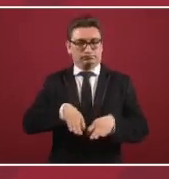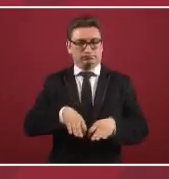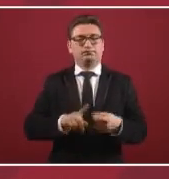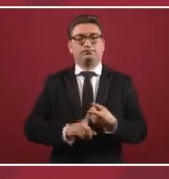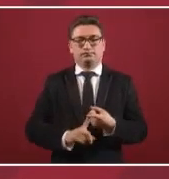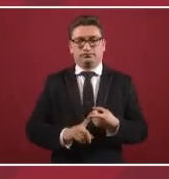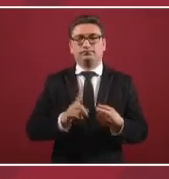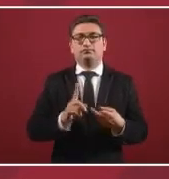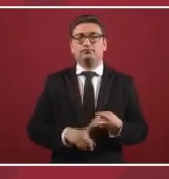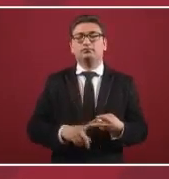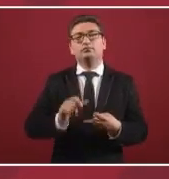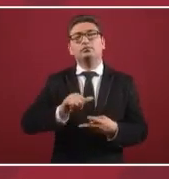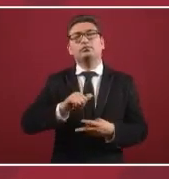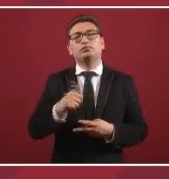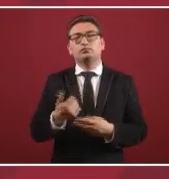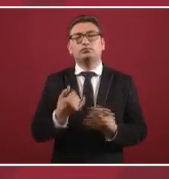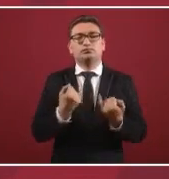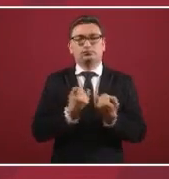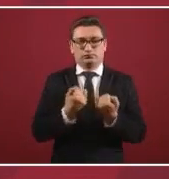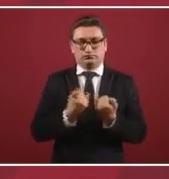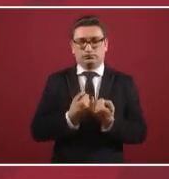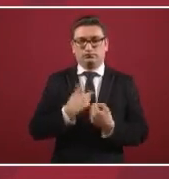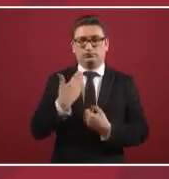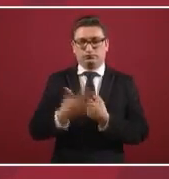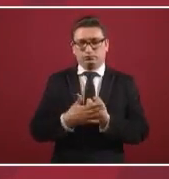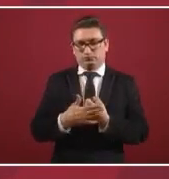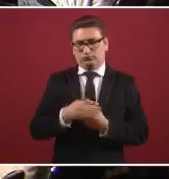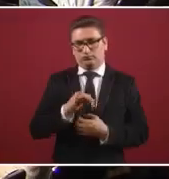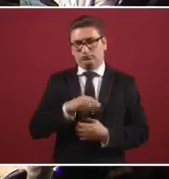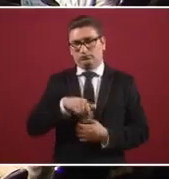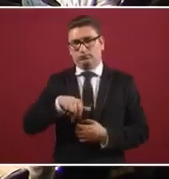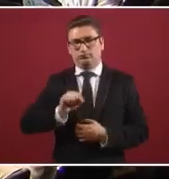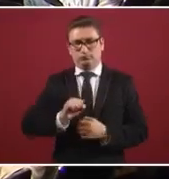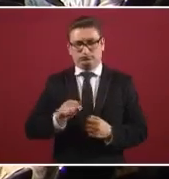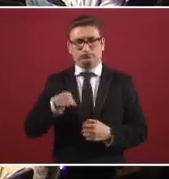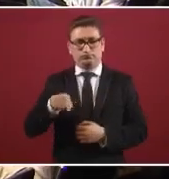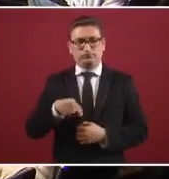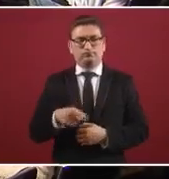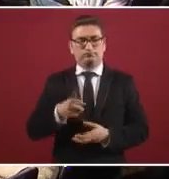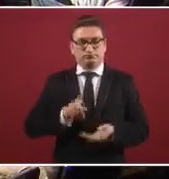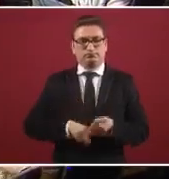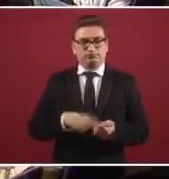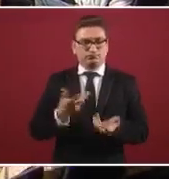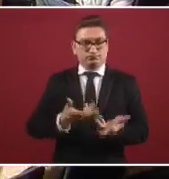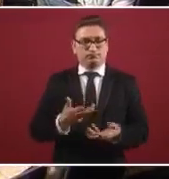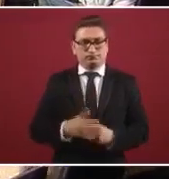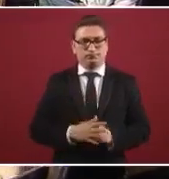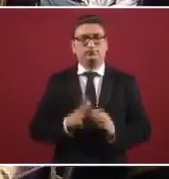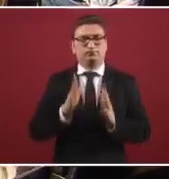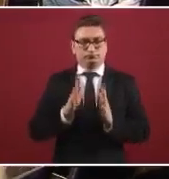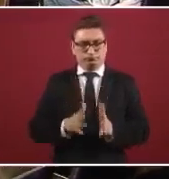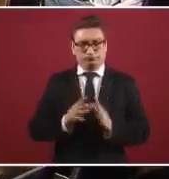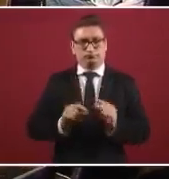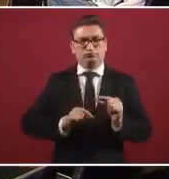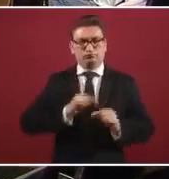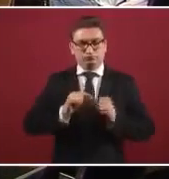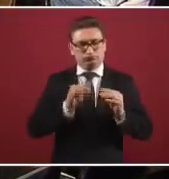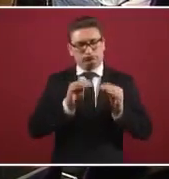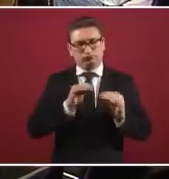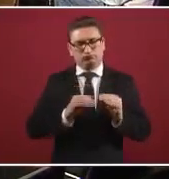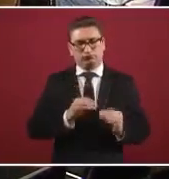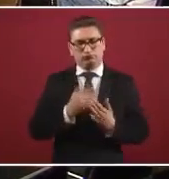otro que se va a llevar a cabo en el Seguro Social, ya se está instrumentando, es